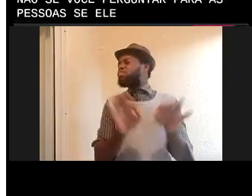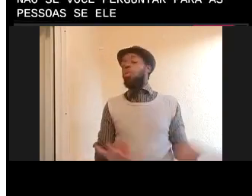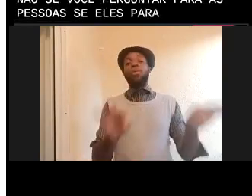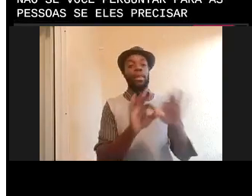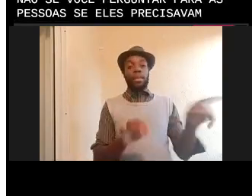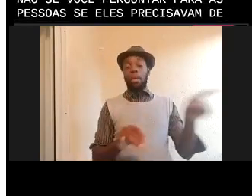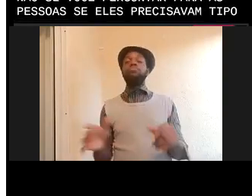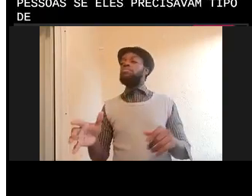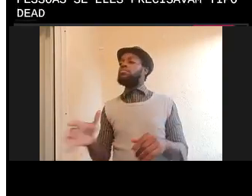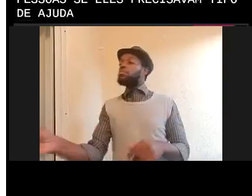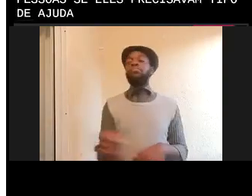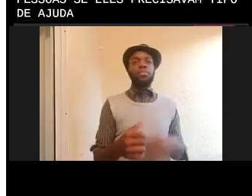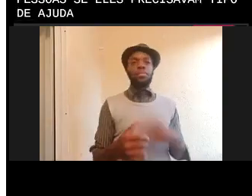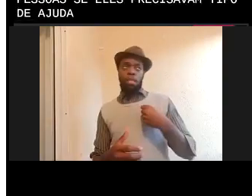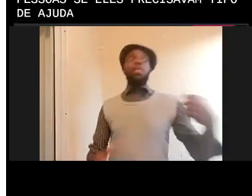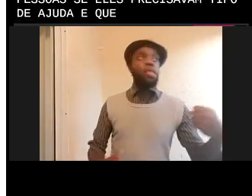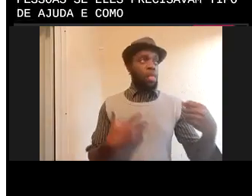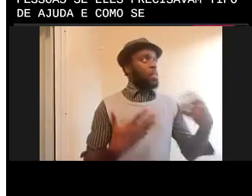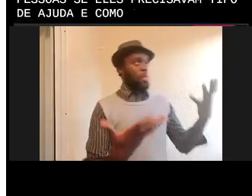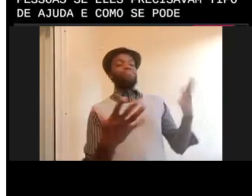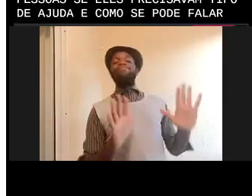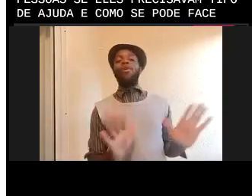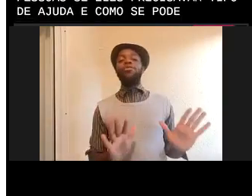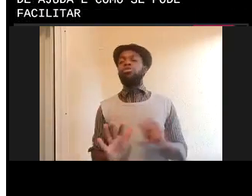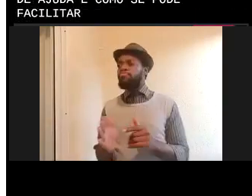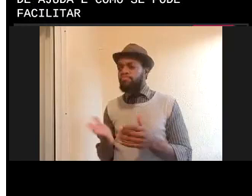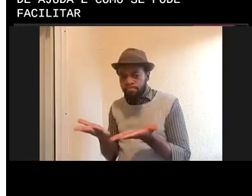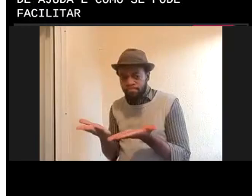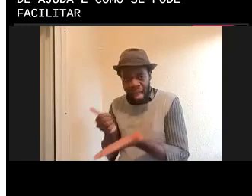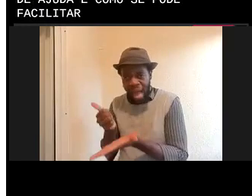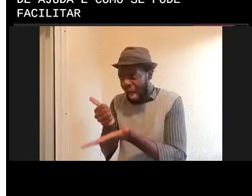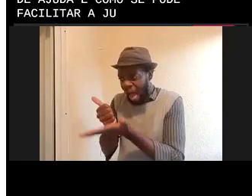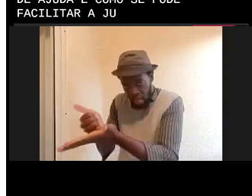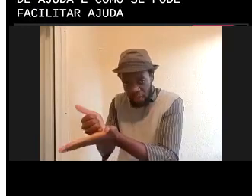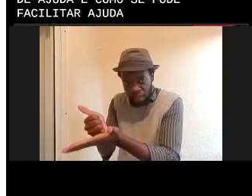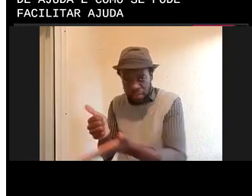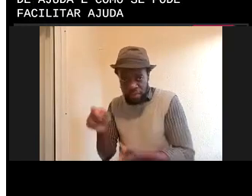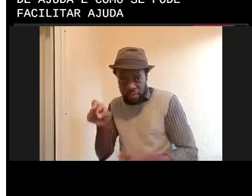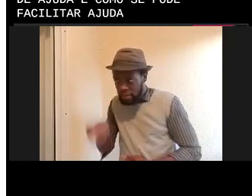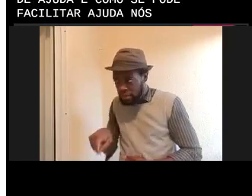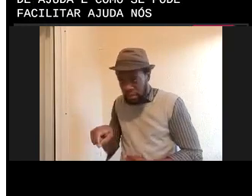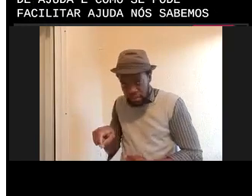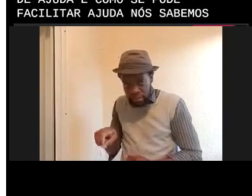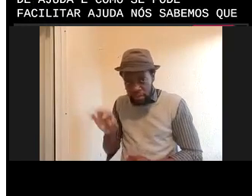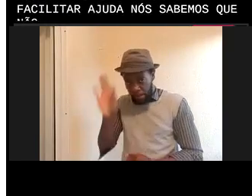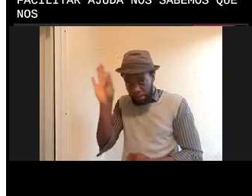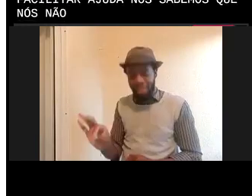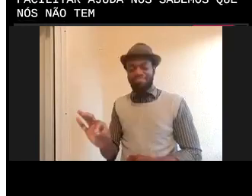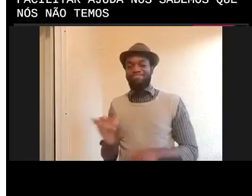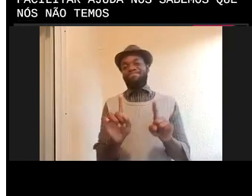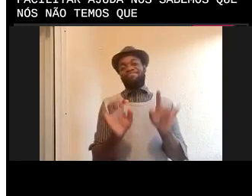pueden facilitar esta ayuda. Sabemos que no tenemos accesibilidad